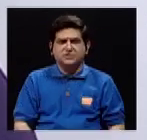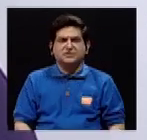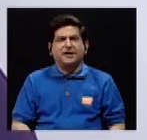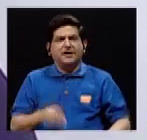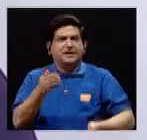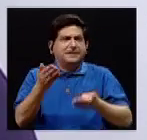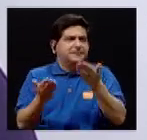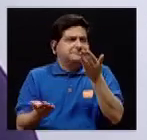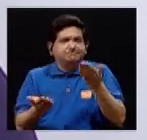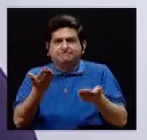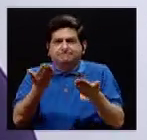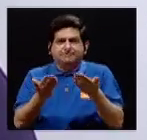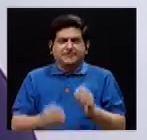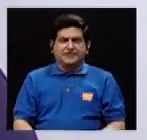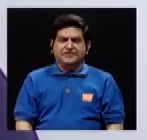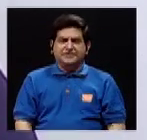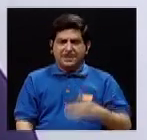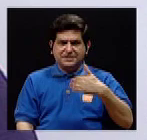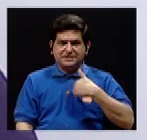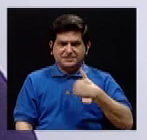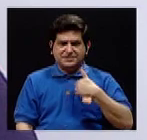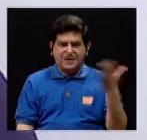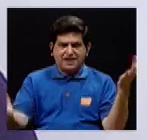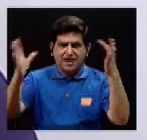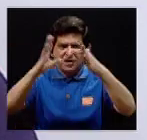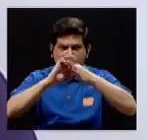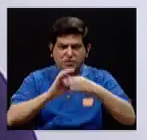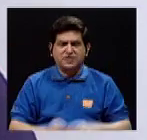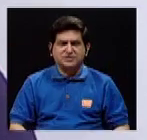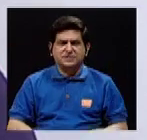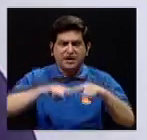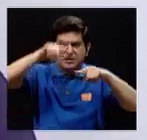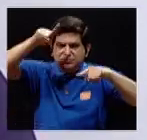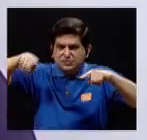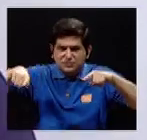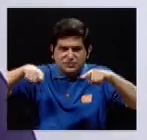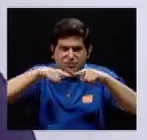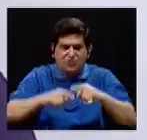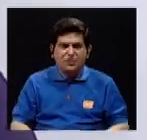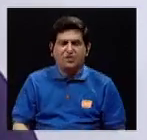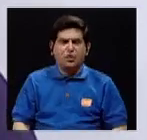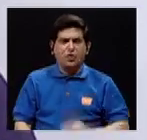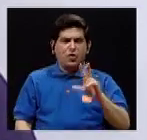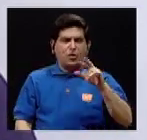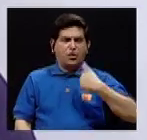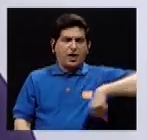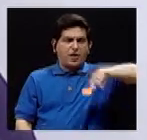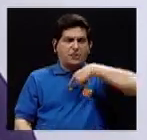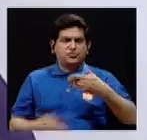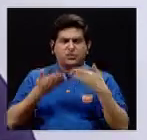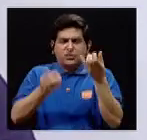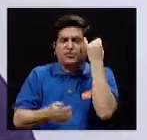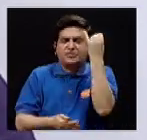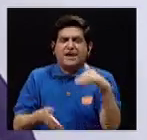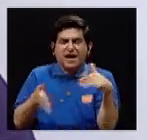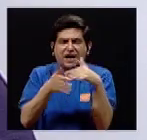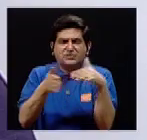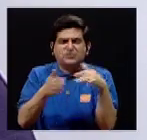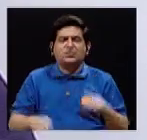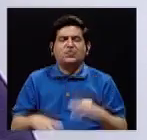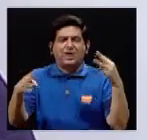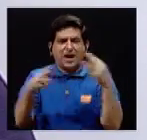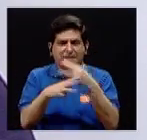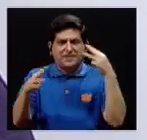unas e que que tienen está muy asociada a la geometría que tendría O sea que nos da la sugerencia de empezar a estudiar las